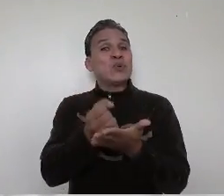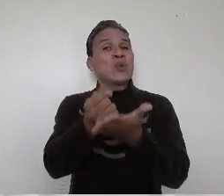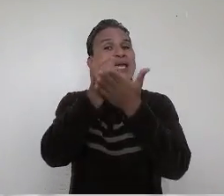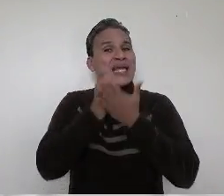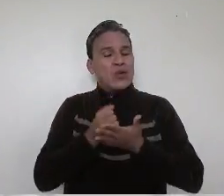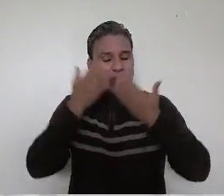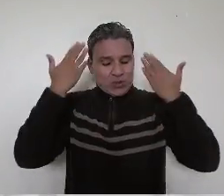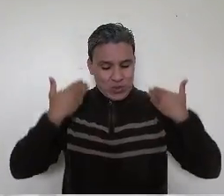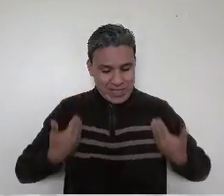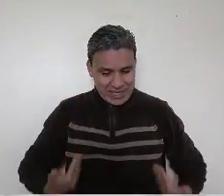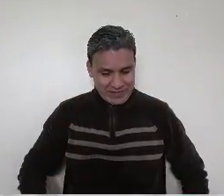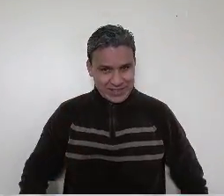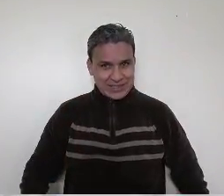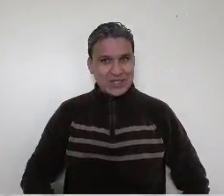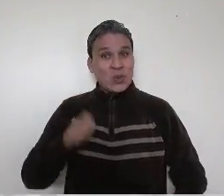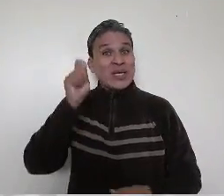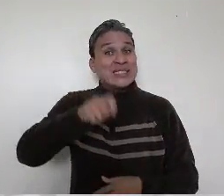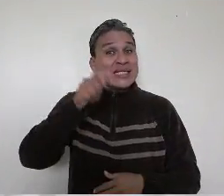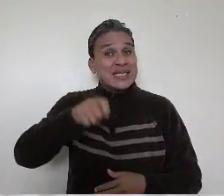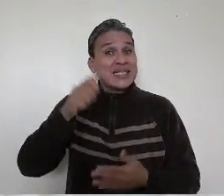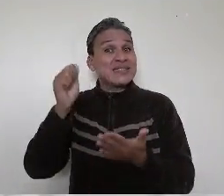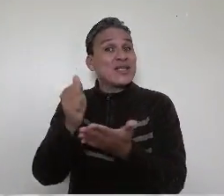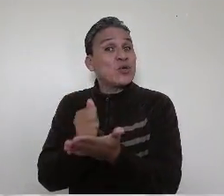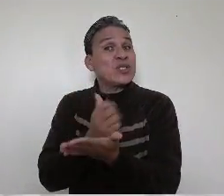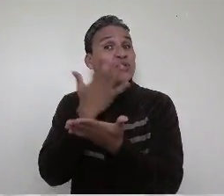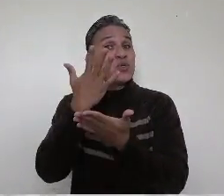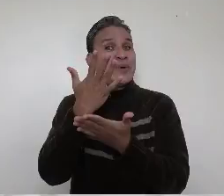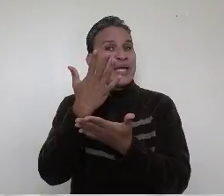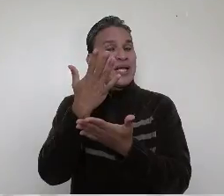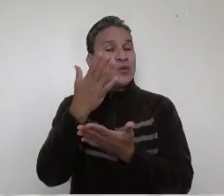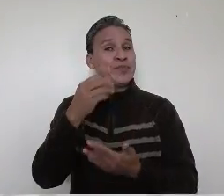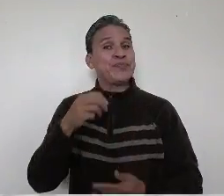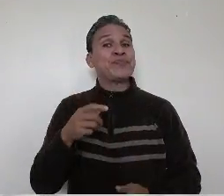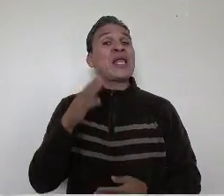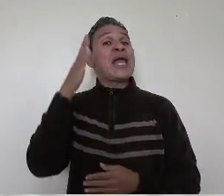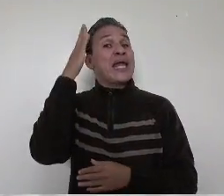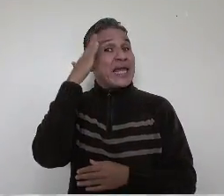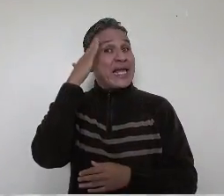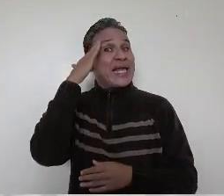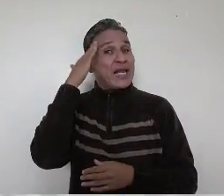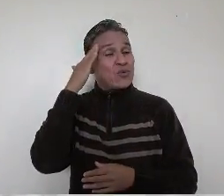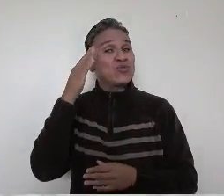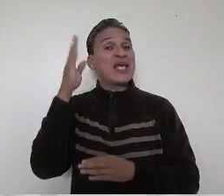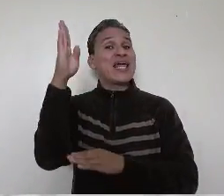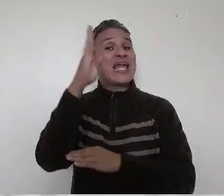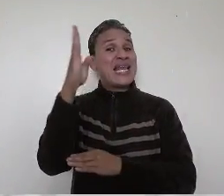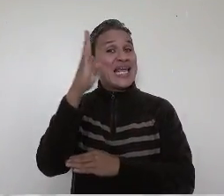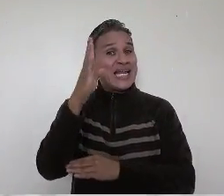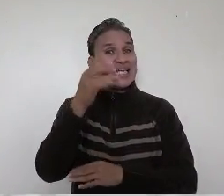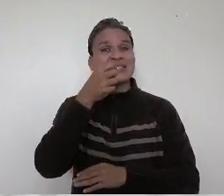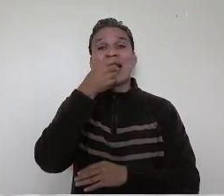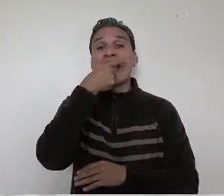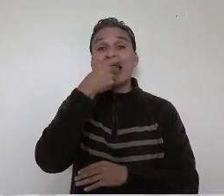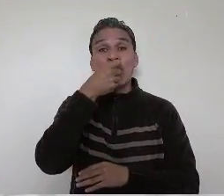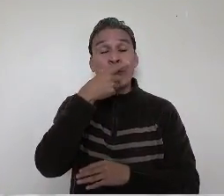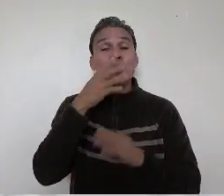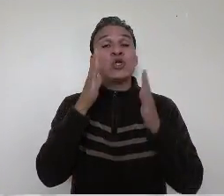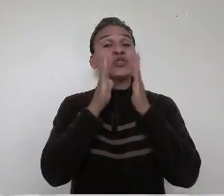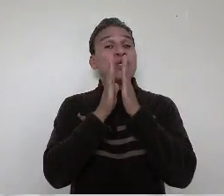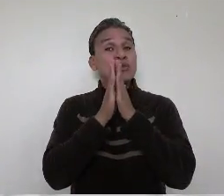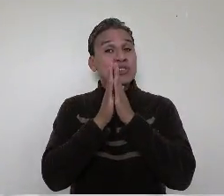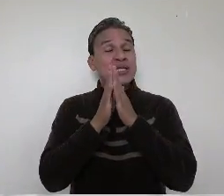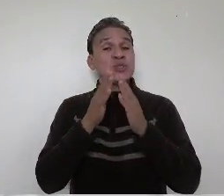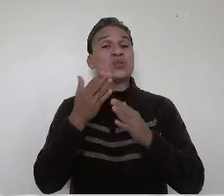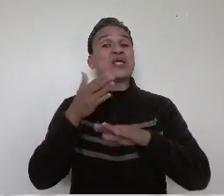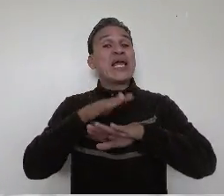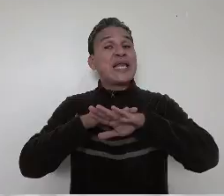Evangelio? ¿Creen ustedes en la Iglesia, en la comunión de los santos, en el perdón de los pecados, en la resurrección de los